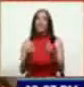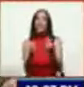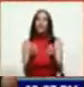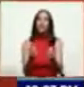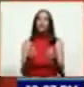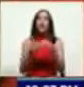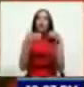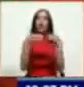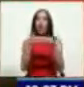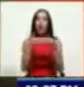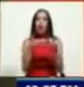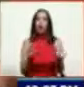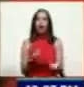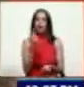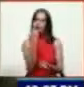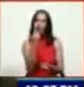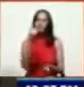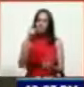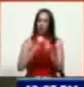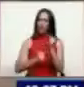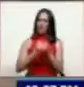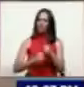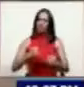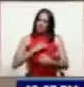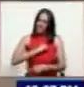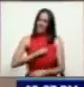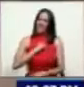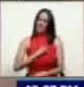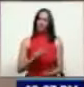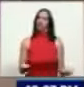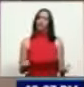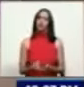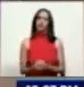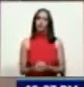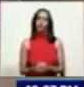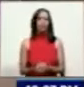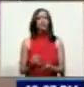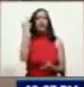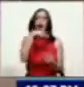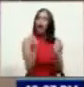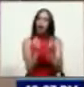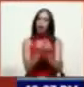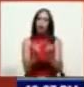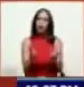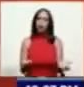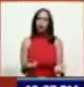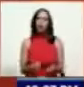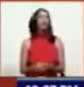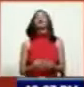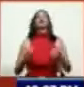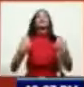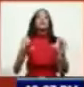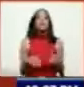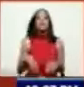dólar equivale a lo que vale un kilo de queso. ¿Qué es eso, hermano? ¿Ah? Así mismo. Estos son los tipos descarados, grandes centros comerciales en Caracas. City